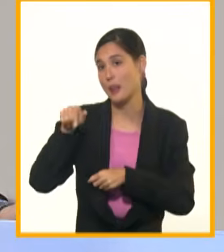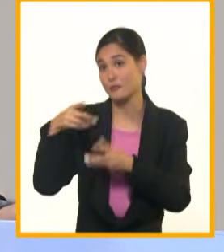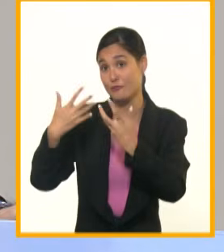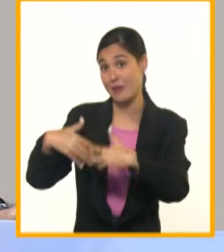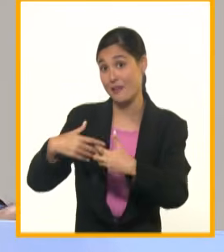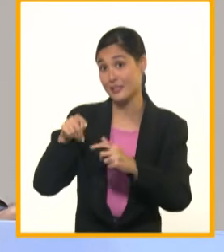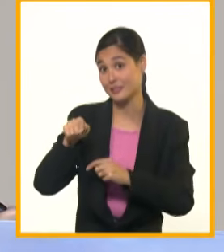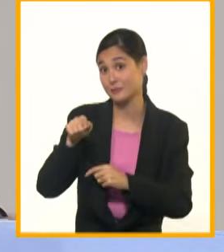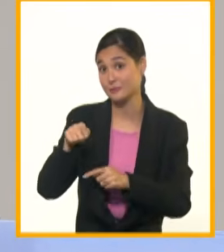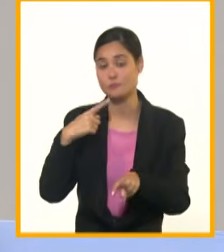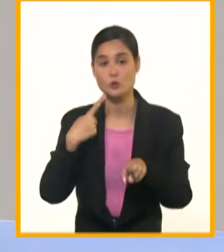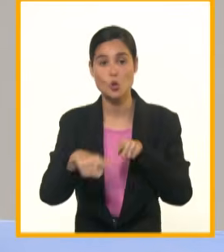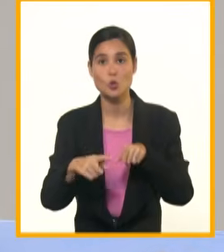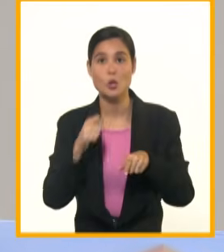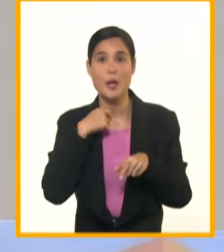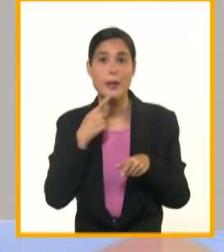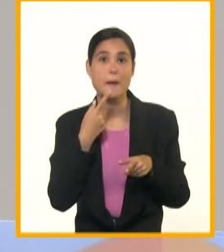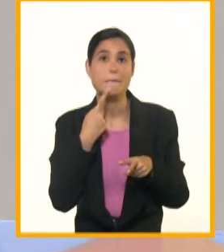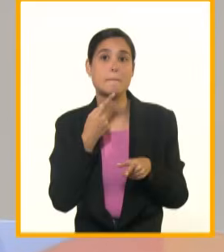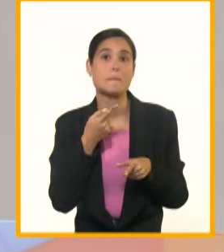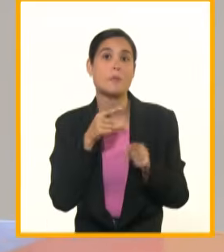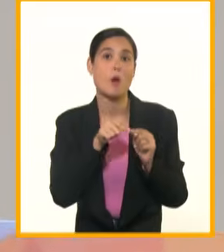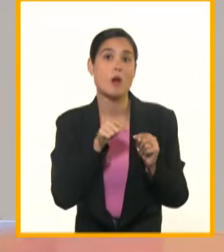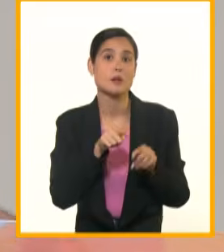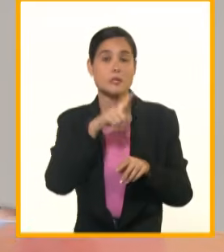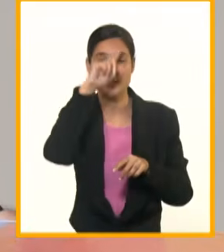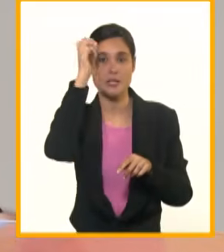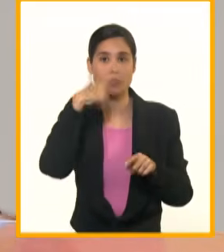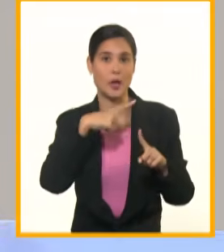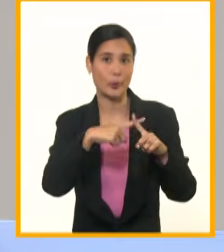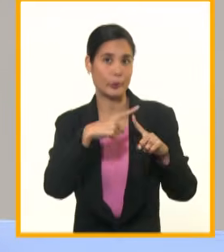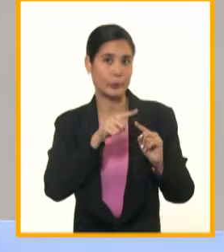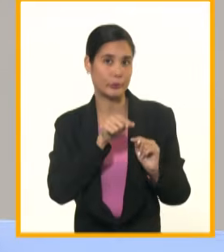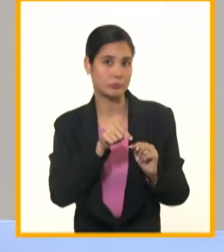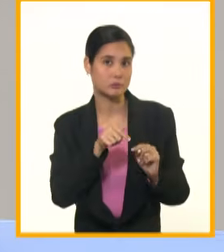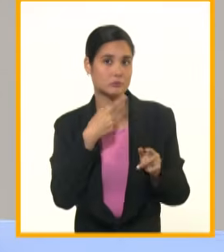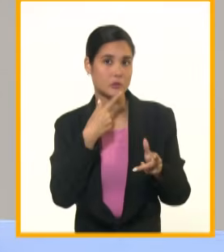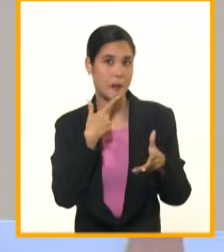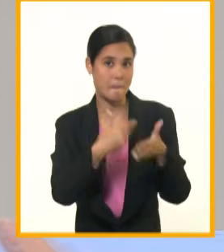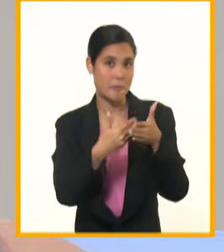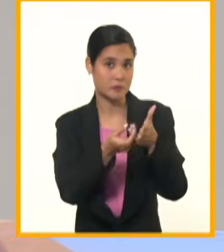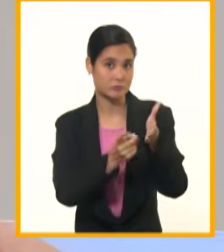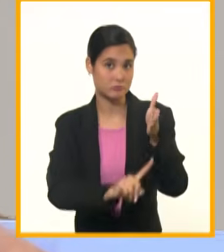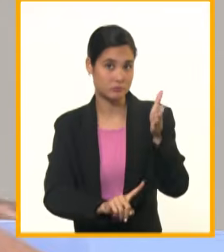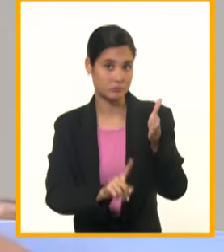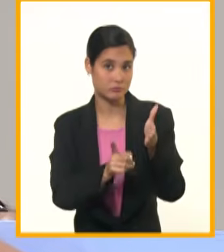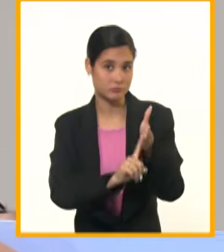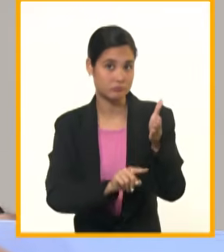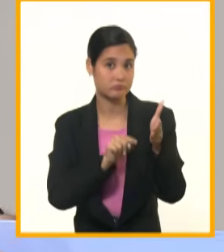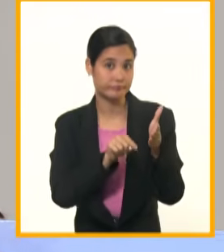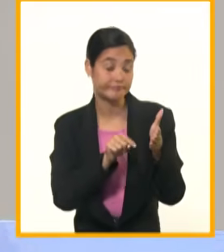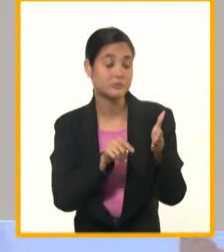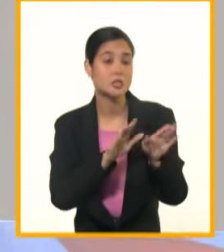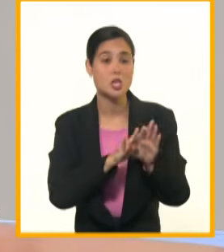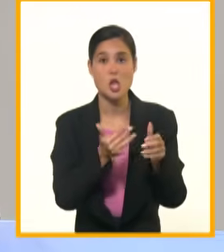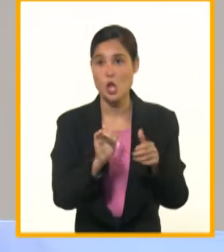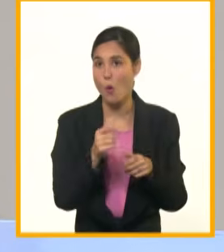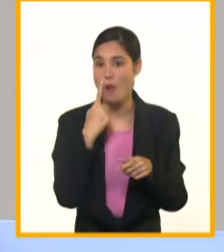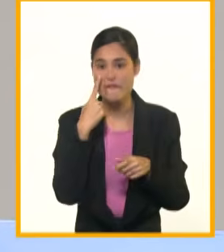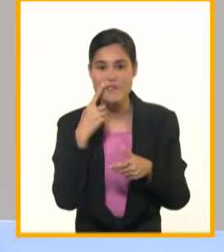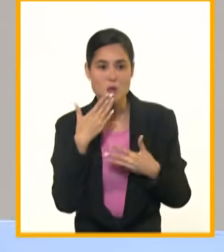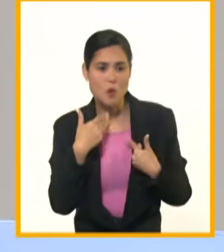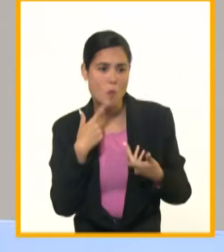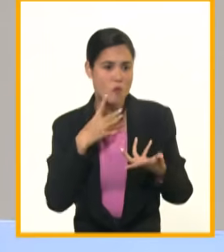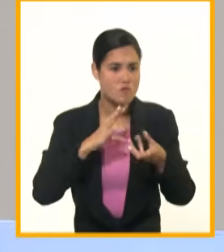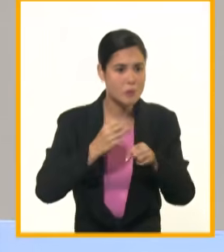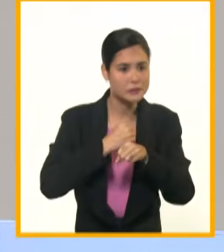de nuestra termoeléctrica, la Ernesto Guevara, que se encuentra en Santa Cruz del Norte, las unidades que tenemos de Energas, las diferentes